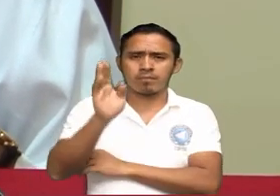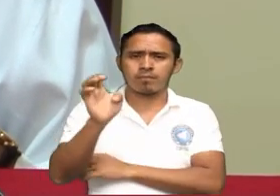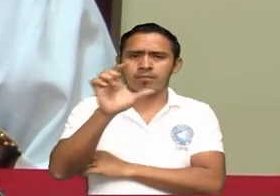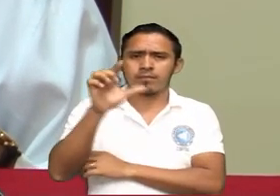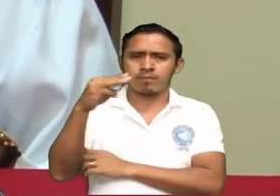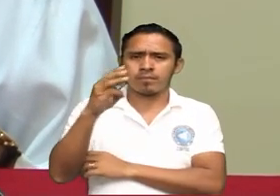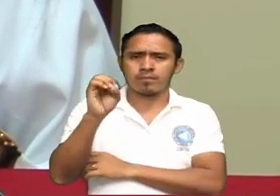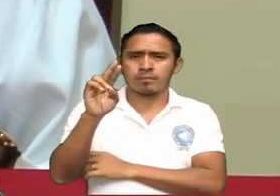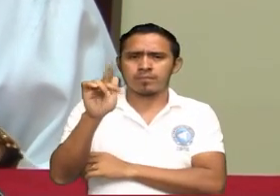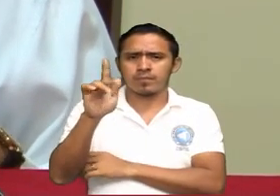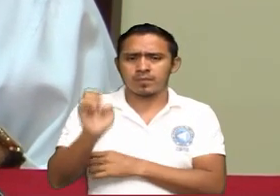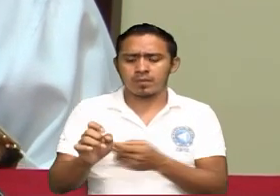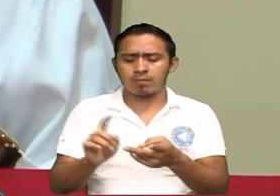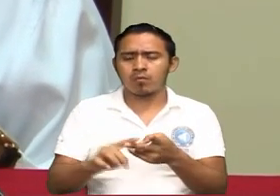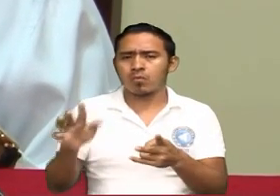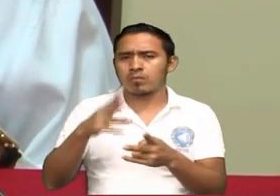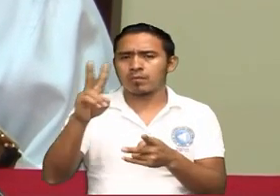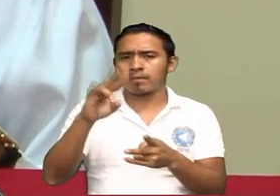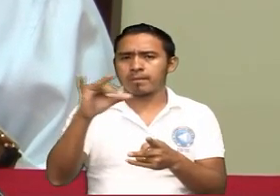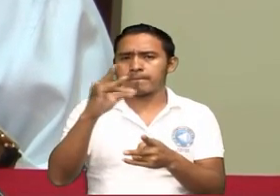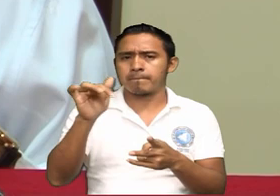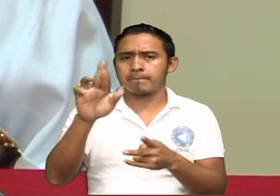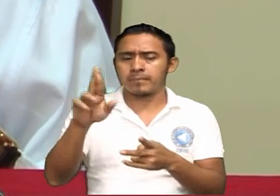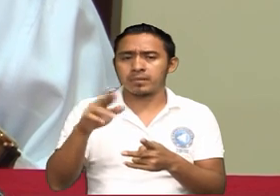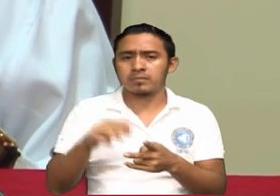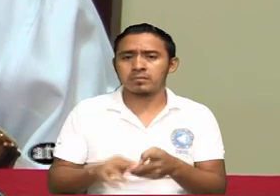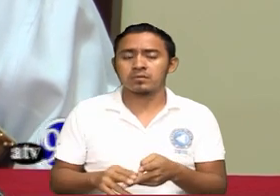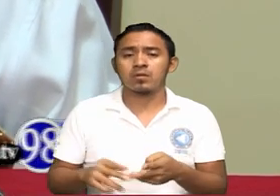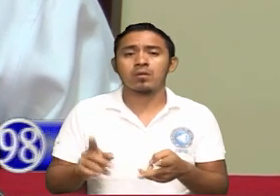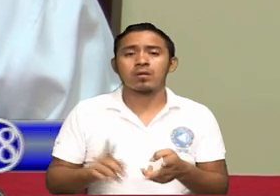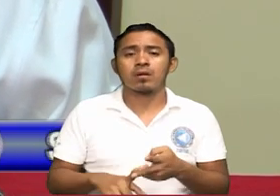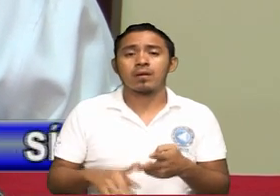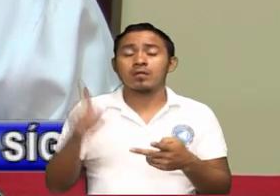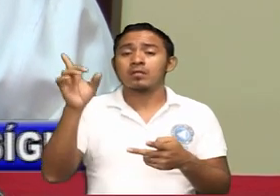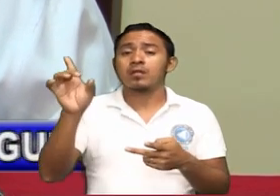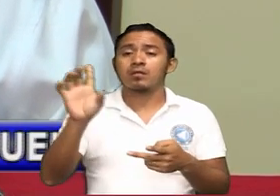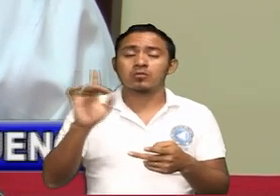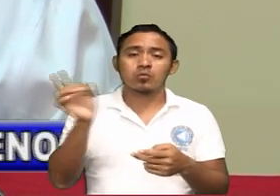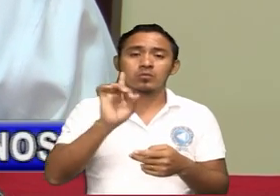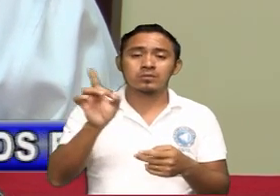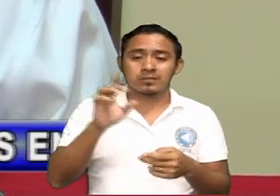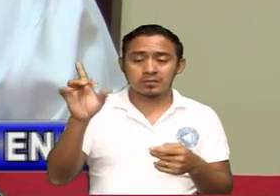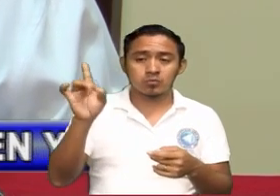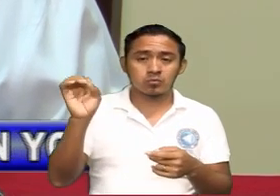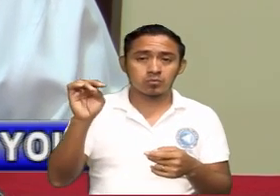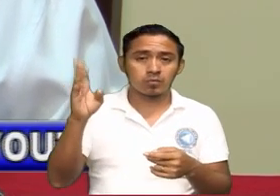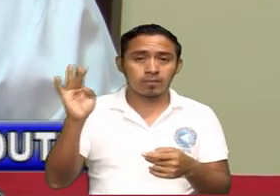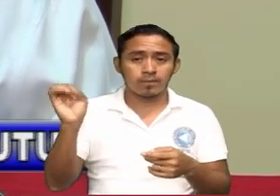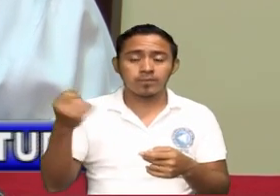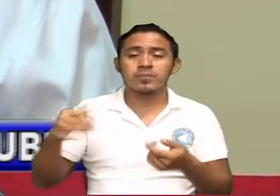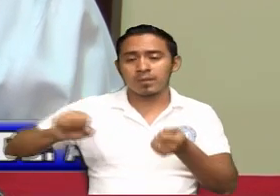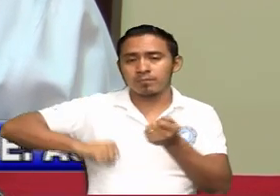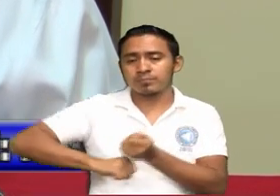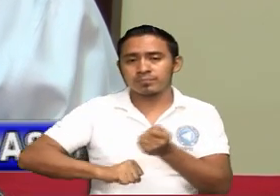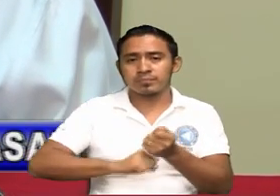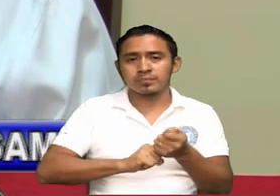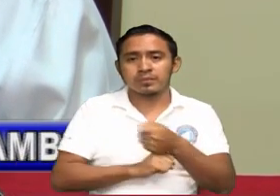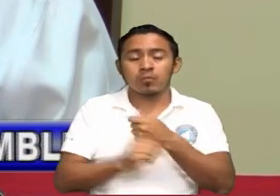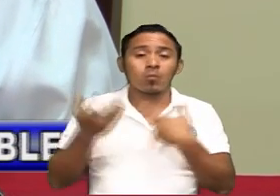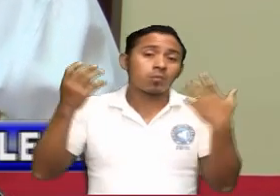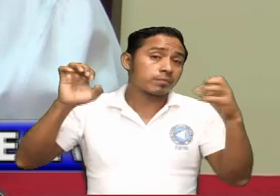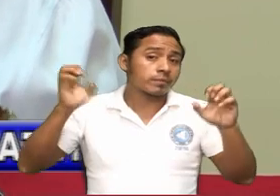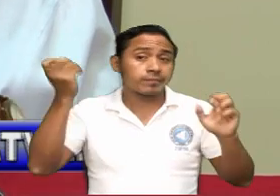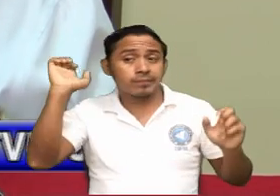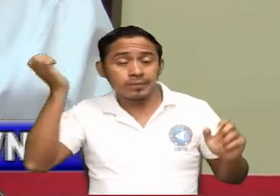el puesto Víctor Manuel Gutiérrez, ubicado en la colonia desde junio en Don Bosco, vamos a estar reforzando para atender las emergencias que